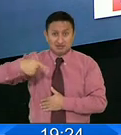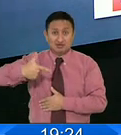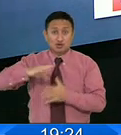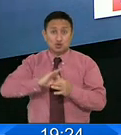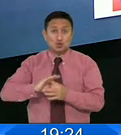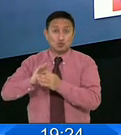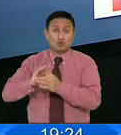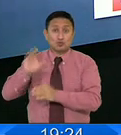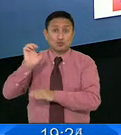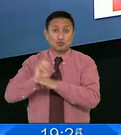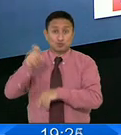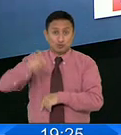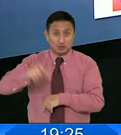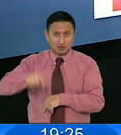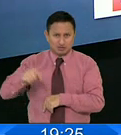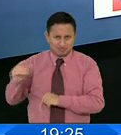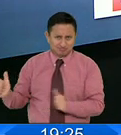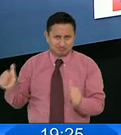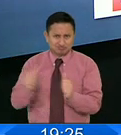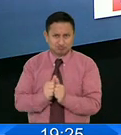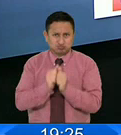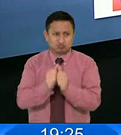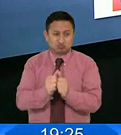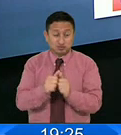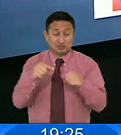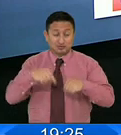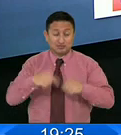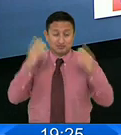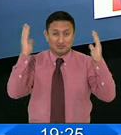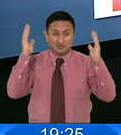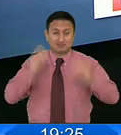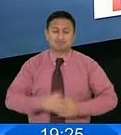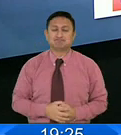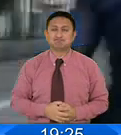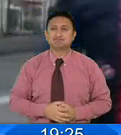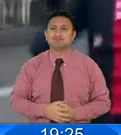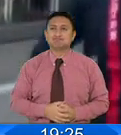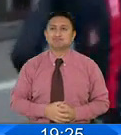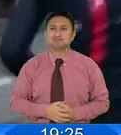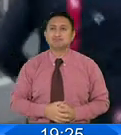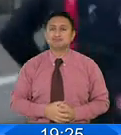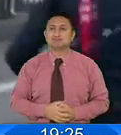acompañaron este nuevo logro conseguido por el carchense.